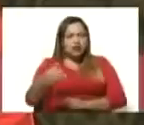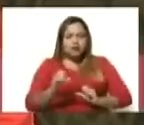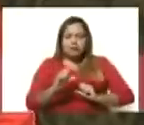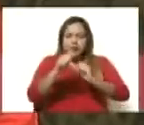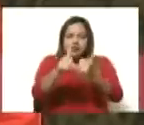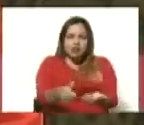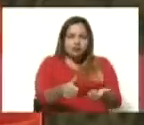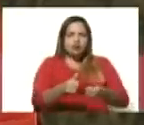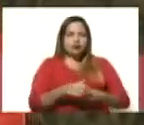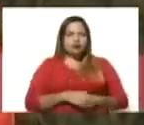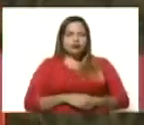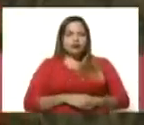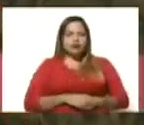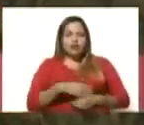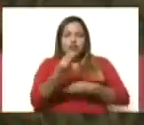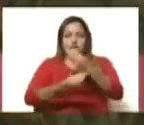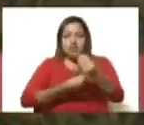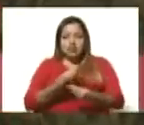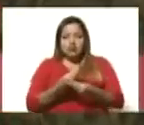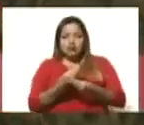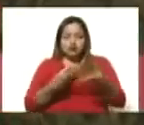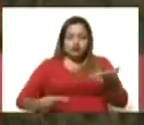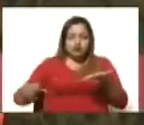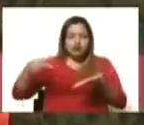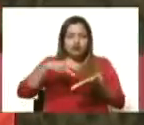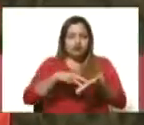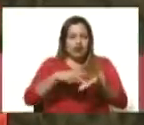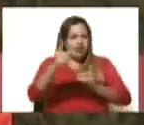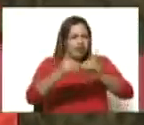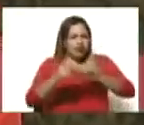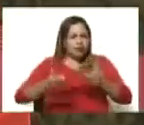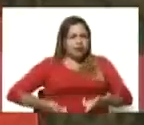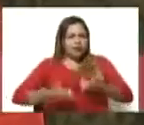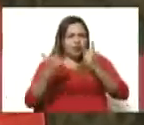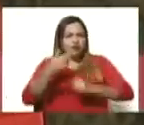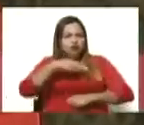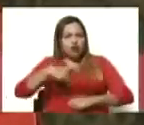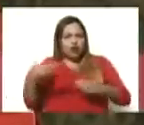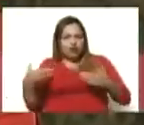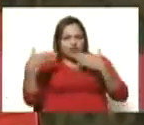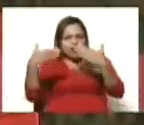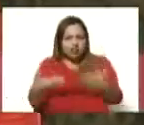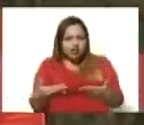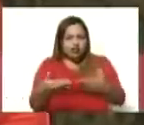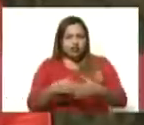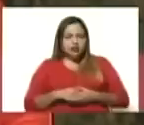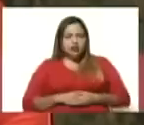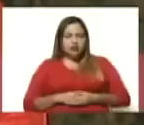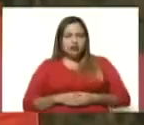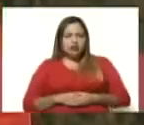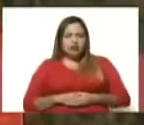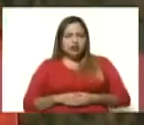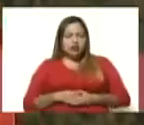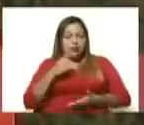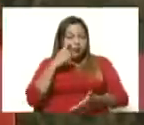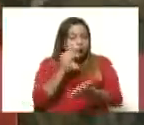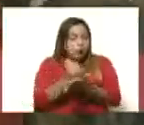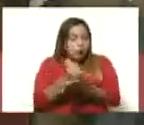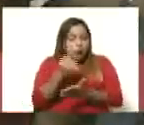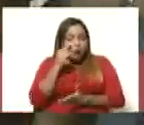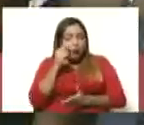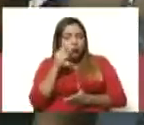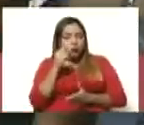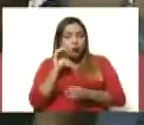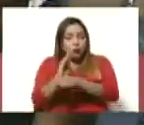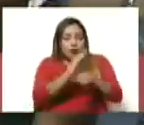empezamos y nos convertimos en un levantamiento, un diagnóstico que nos permitiera a nosotros avanzar con un mapa aterrizado en la realidad que estábamos viviendo.